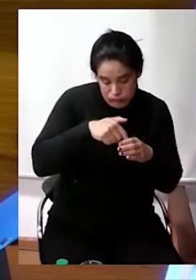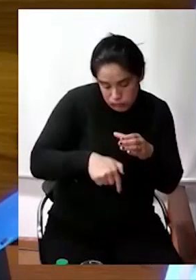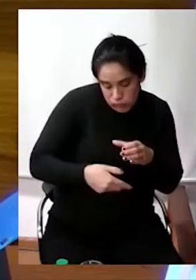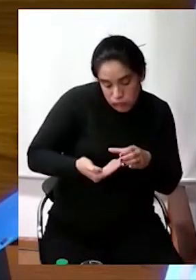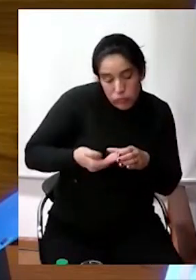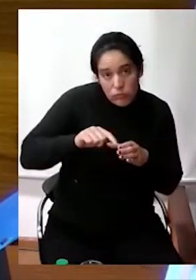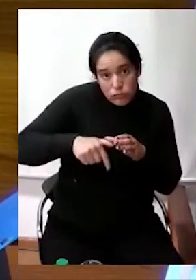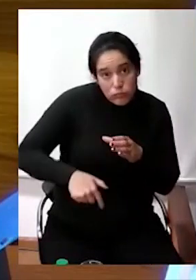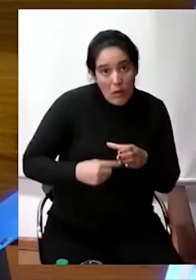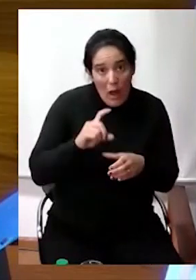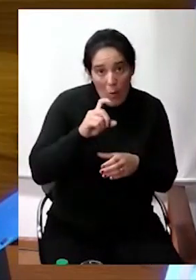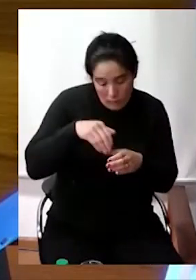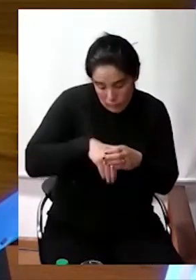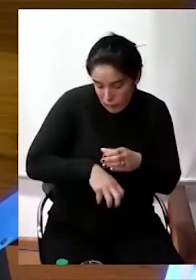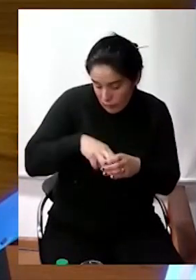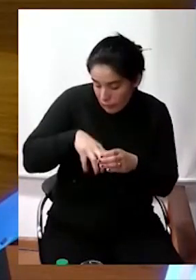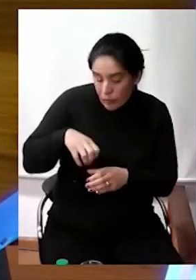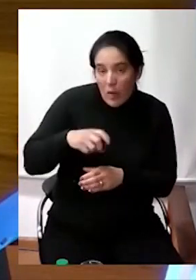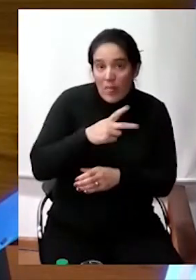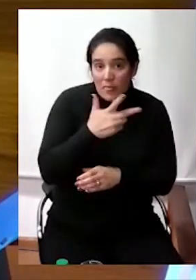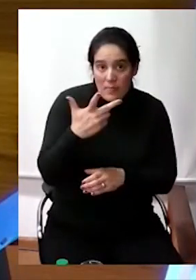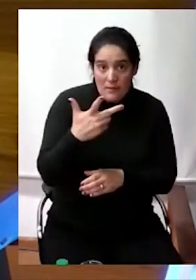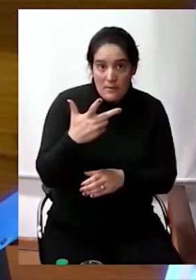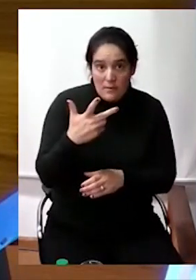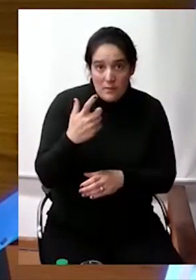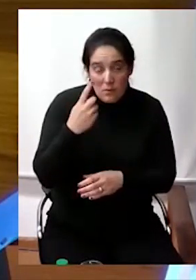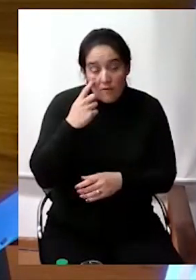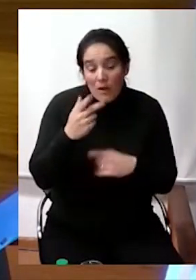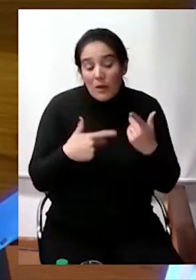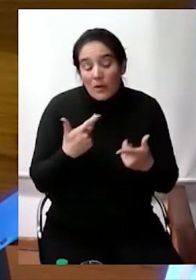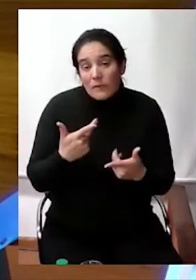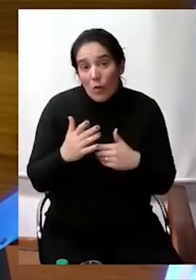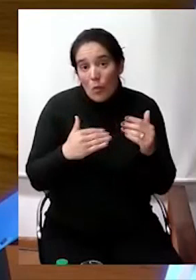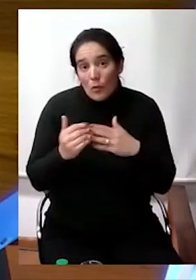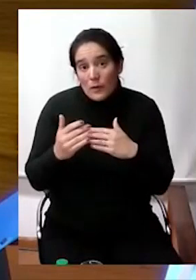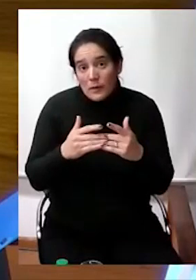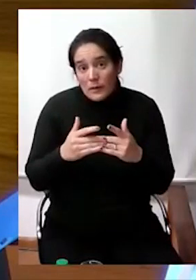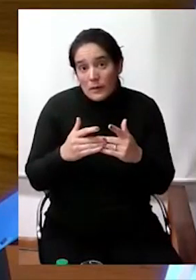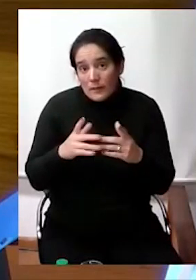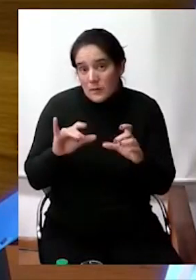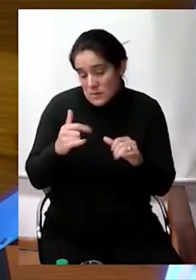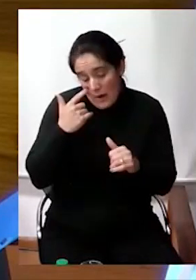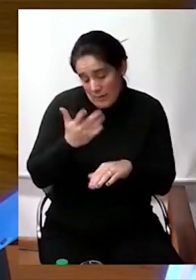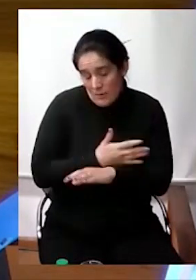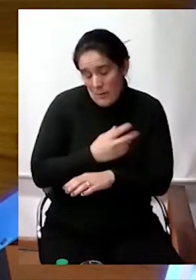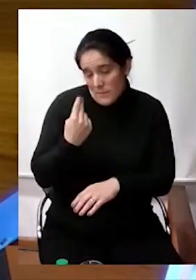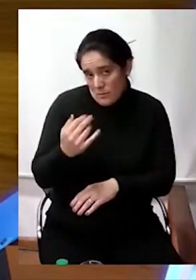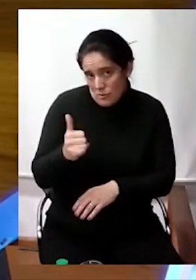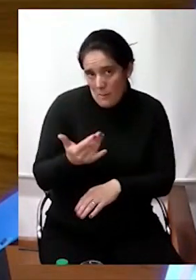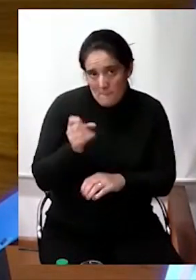todas las que se solicitaron y después hay un informe del ingeniero bas que fue a ver la obra que se había hecho y estaba dentro de los parámetros que se habían